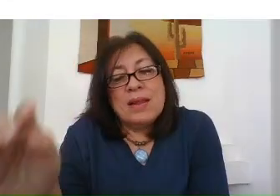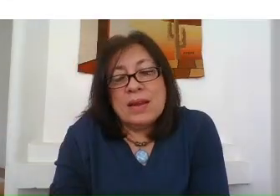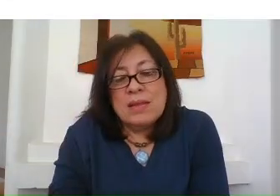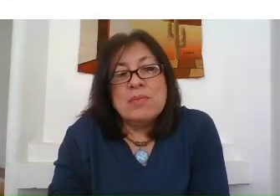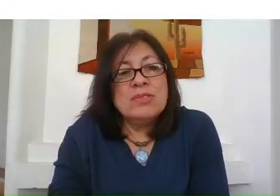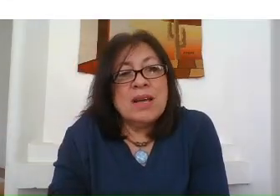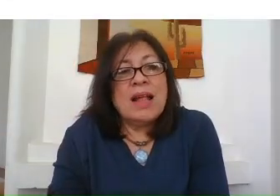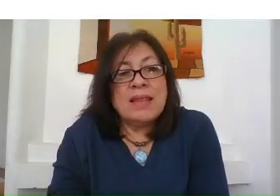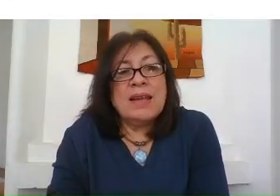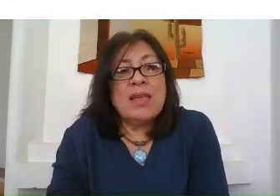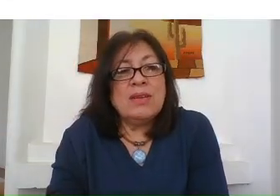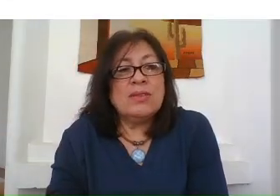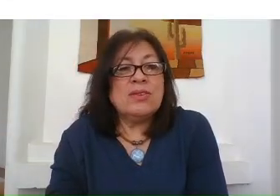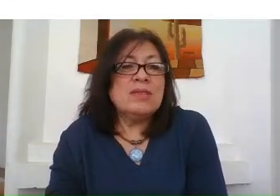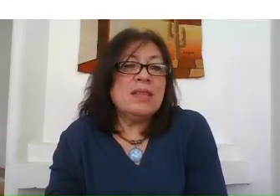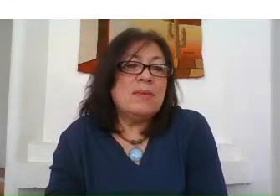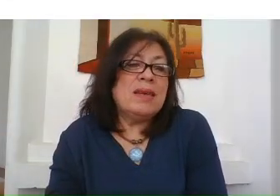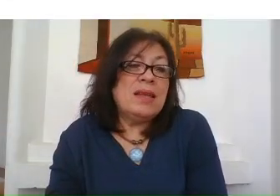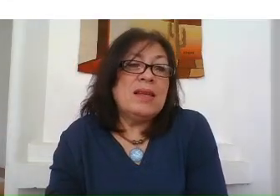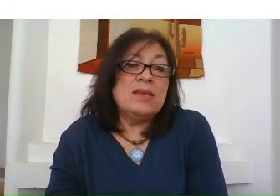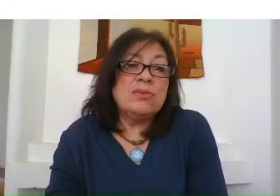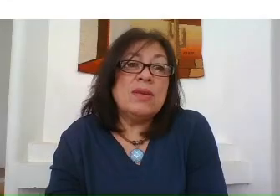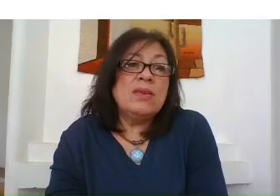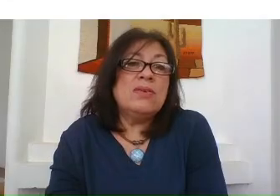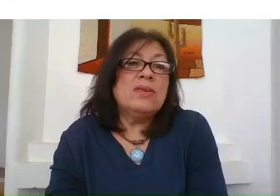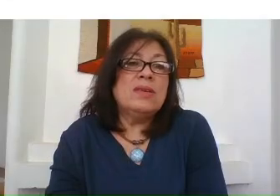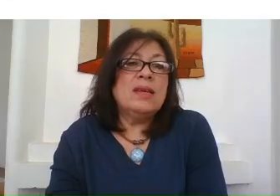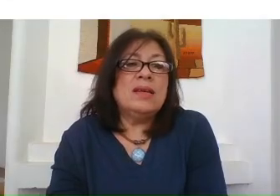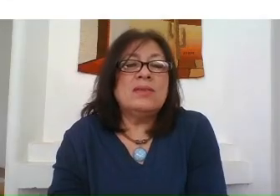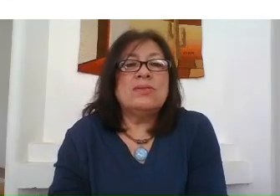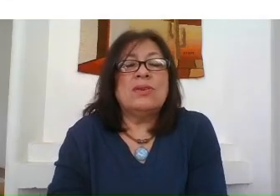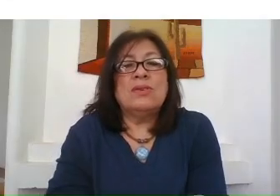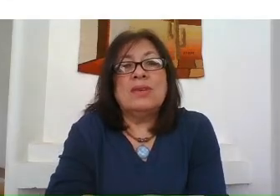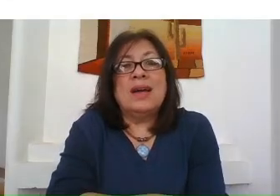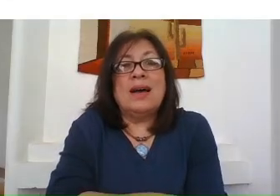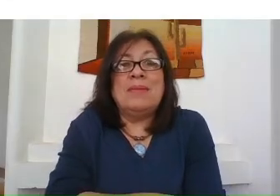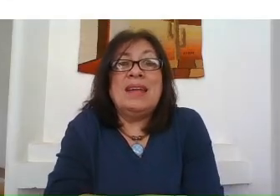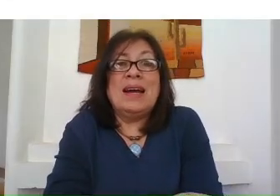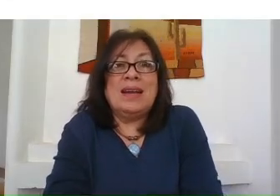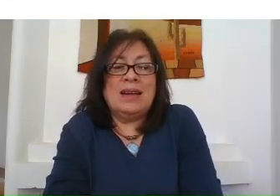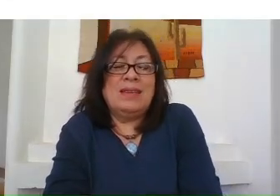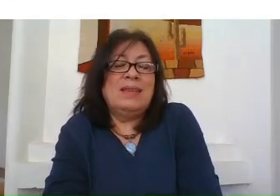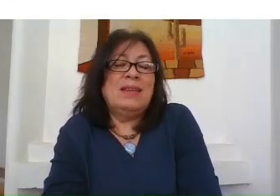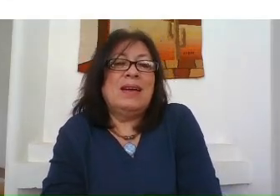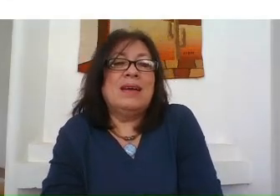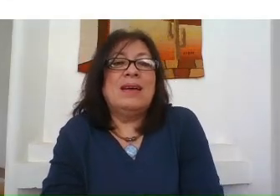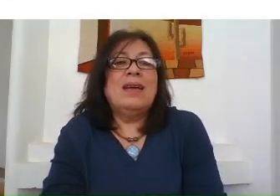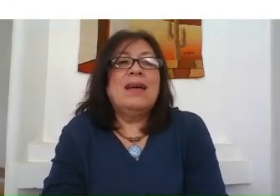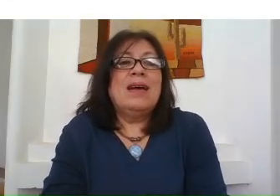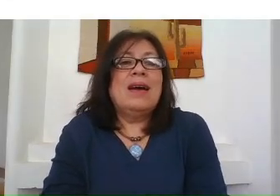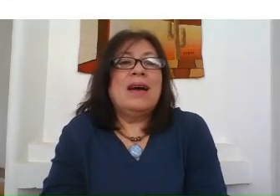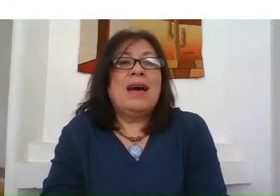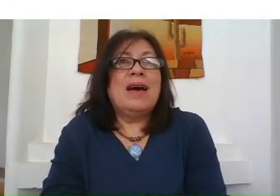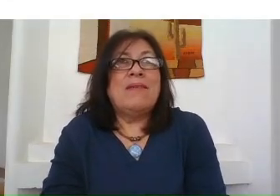Bueno, ritmos alterados entonces de vigilia y sueño son a mirar,